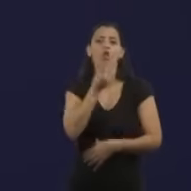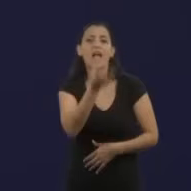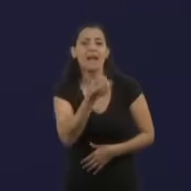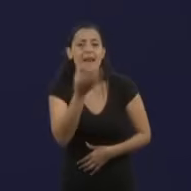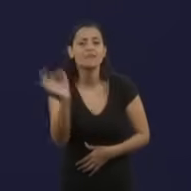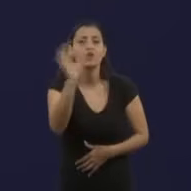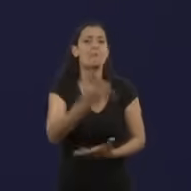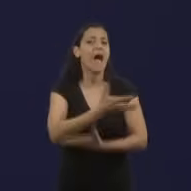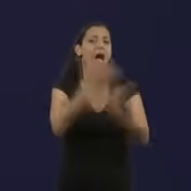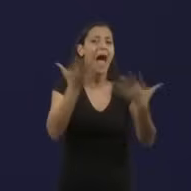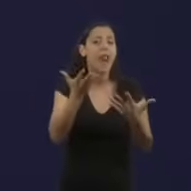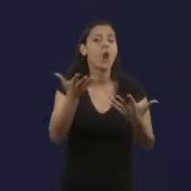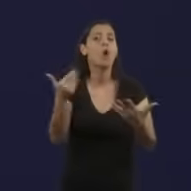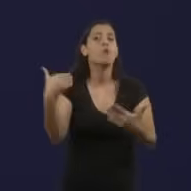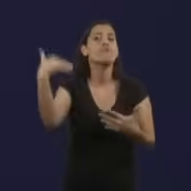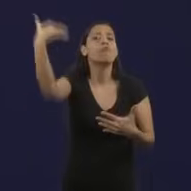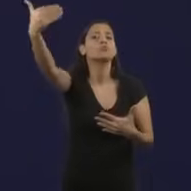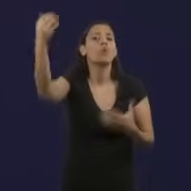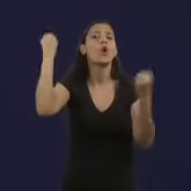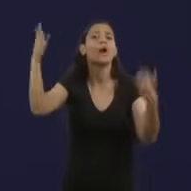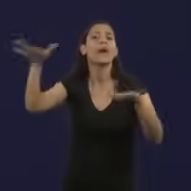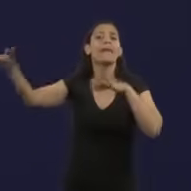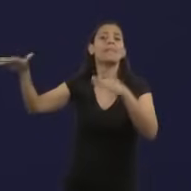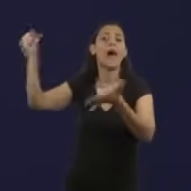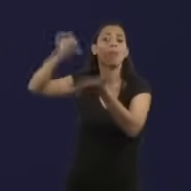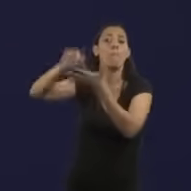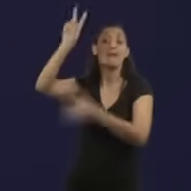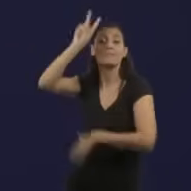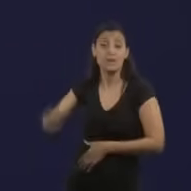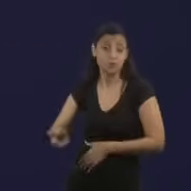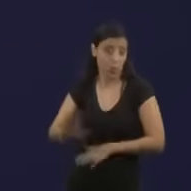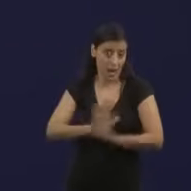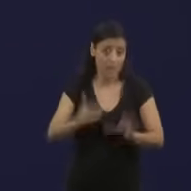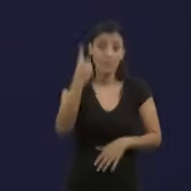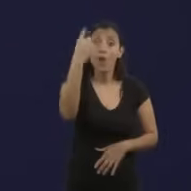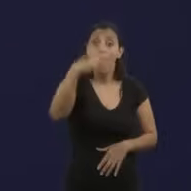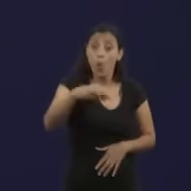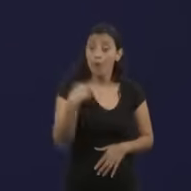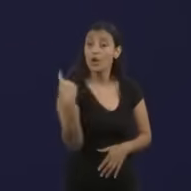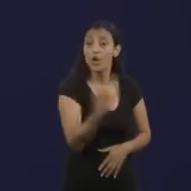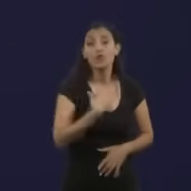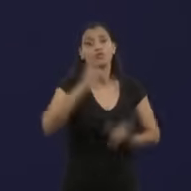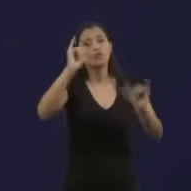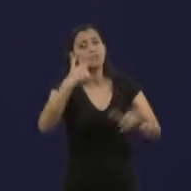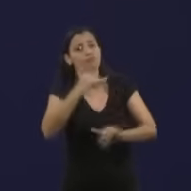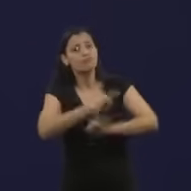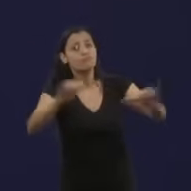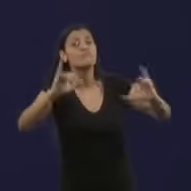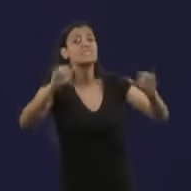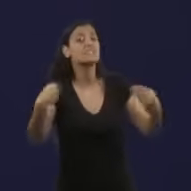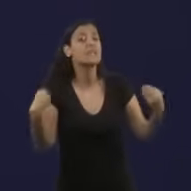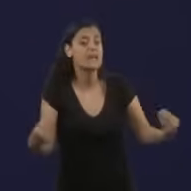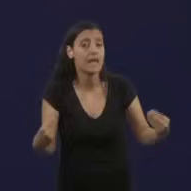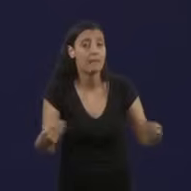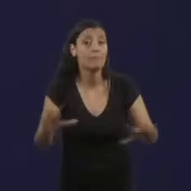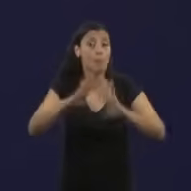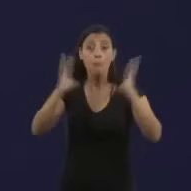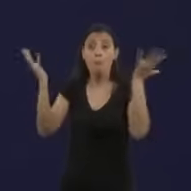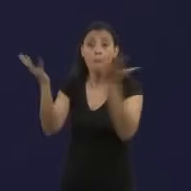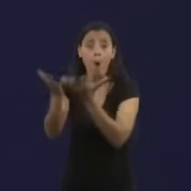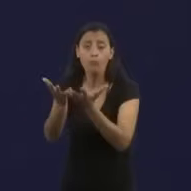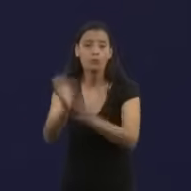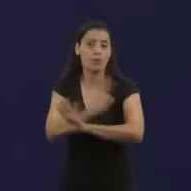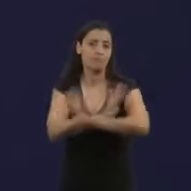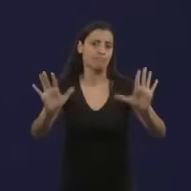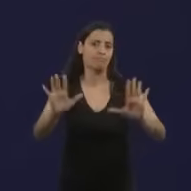respecto a lo que pueda pasar el futuro de Venezuela si lo que podemos transmitir es lo que deseamos en el mundo no puede existir